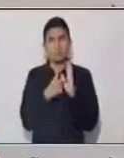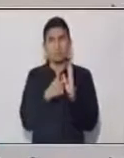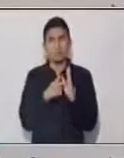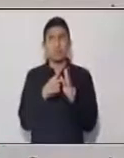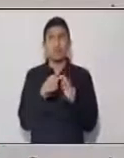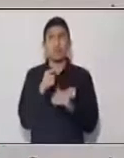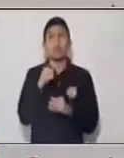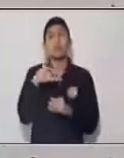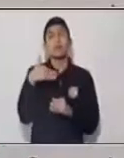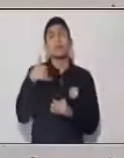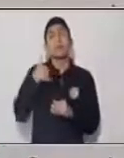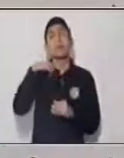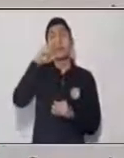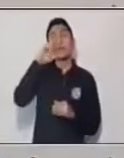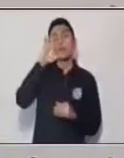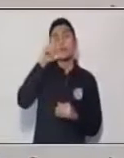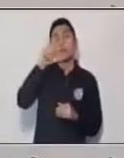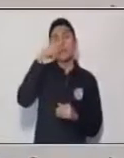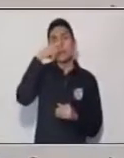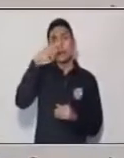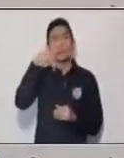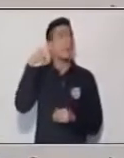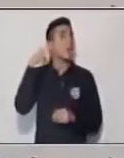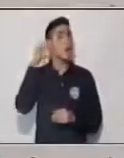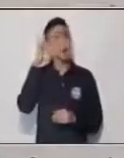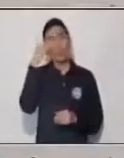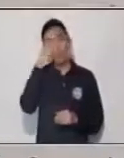construir rectángulos